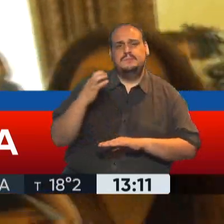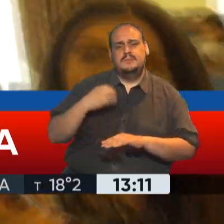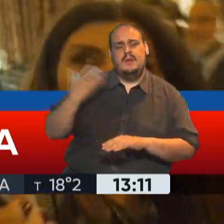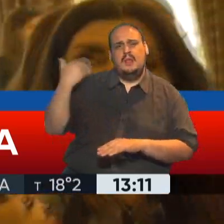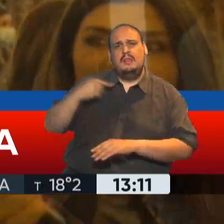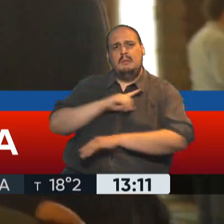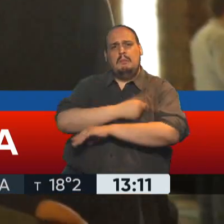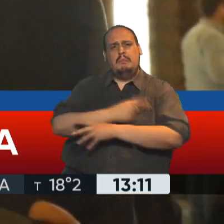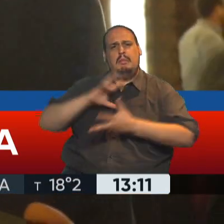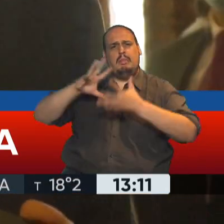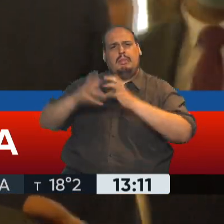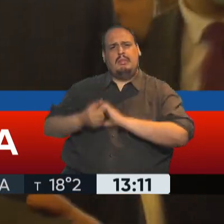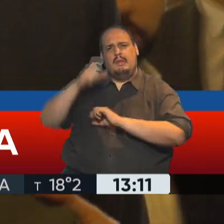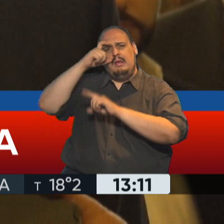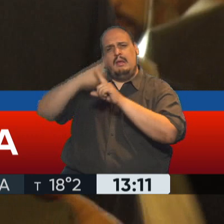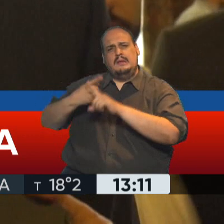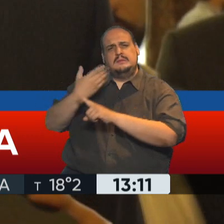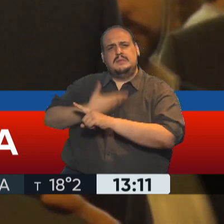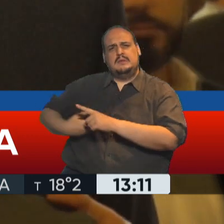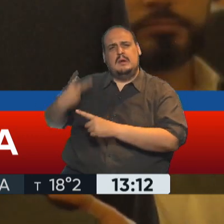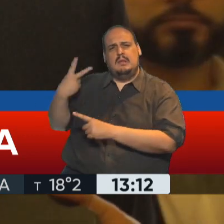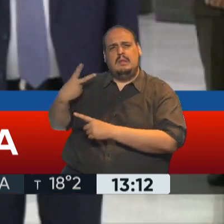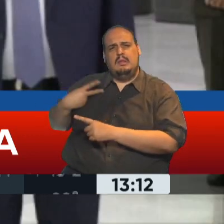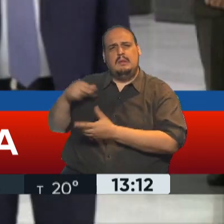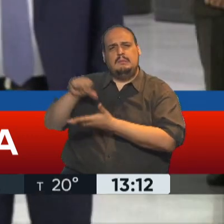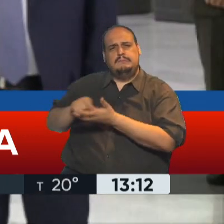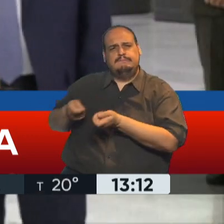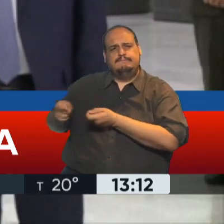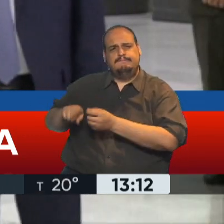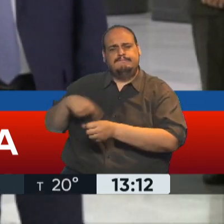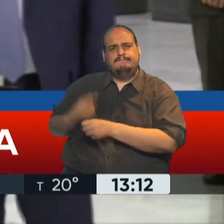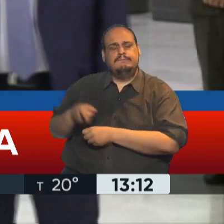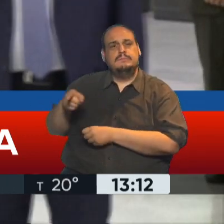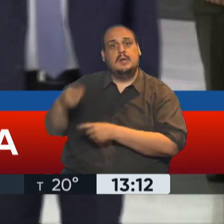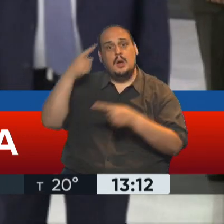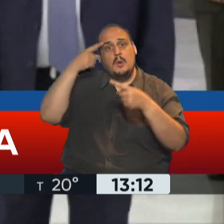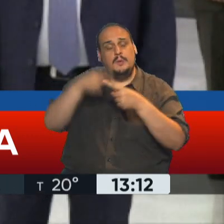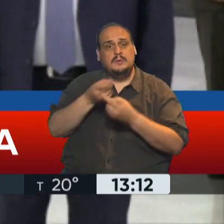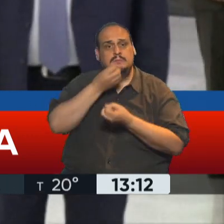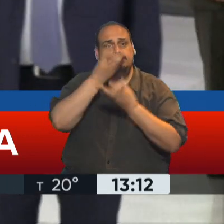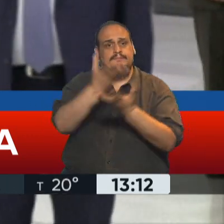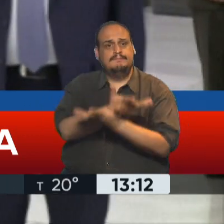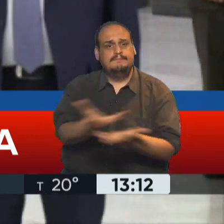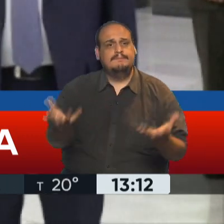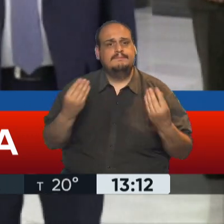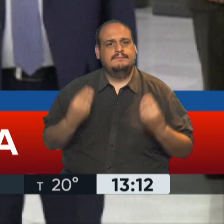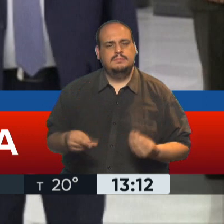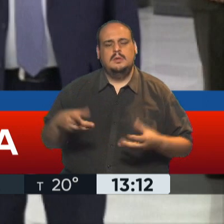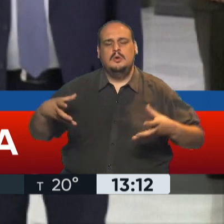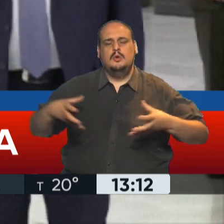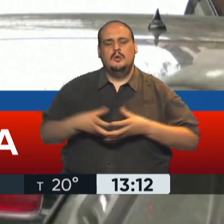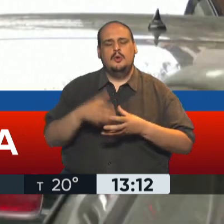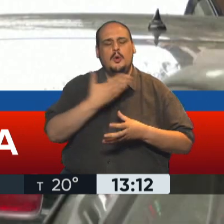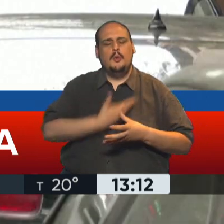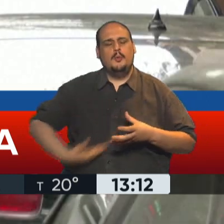y el fracaso de dos antecesores en estabilizar el país. Su objetivo declarado fue conducir un gobierno técnico como medio